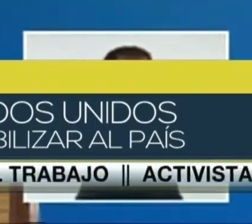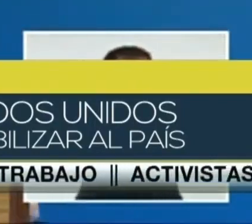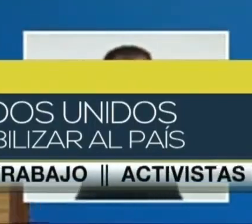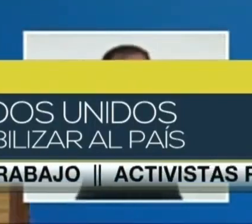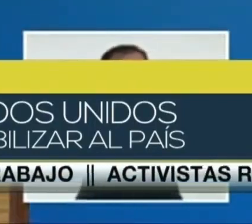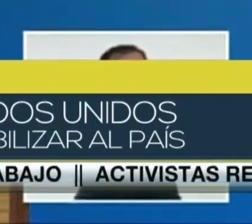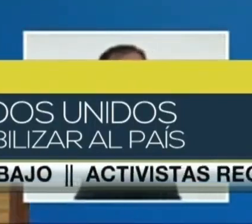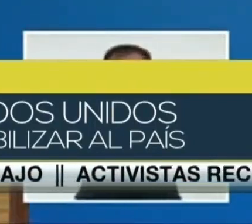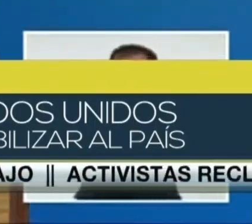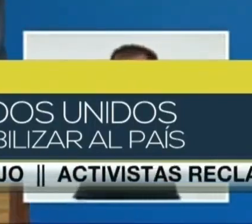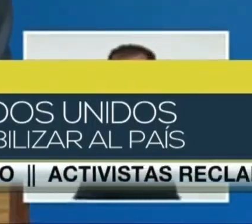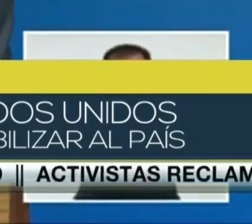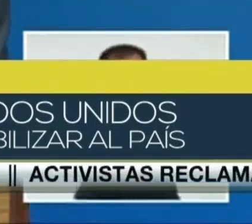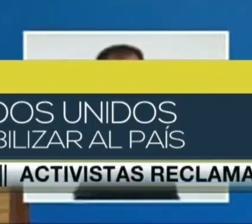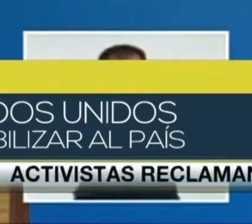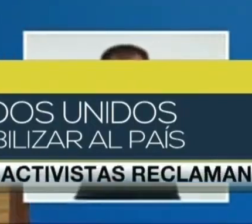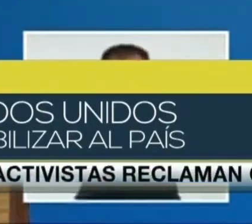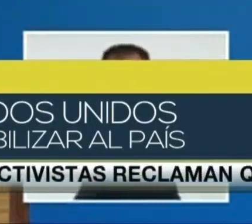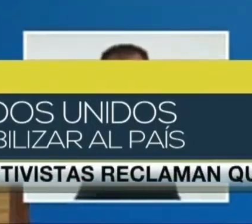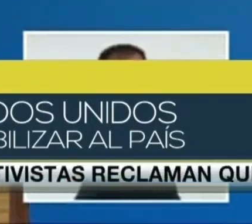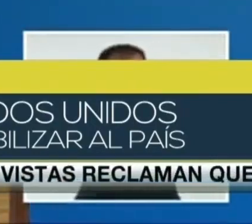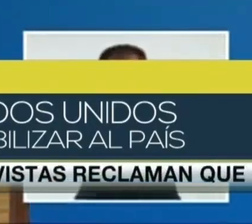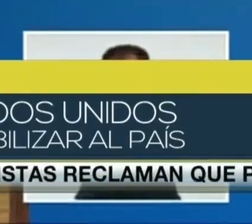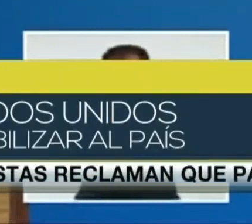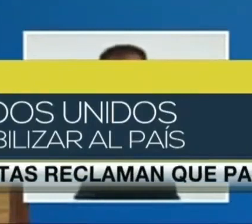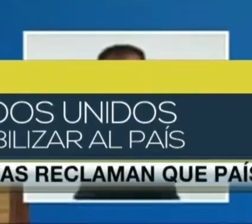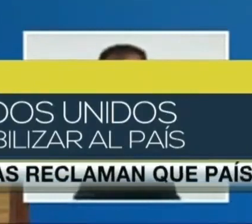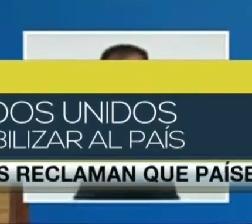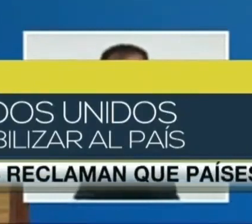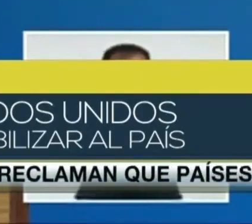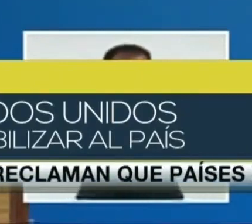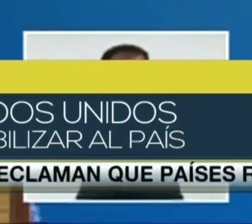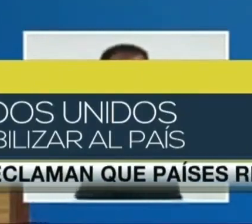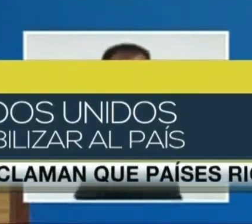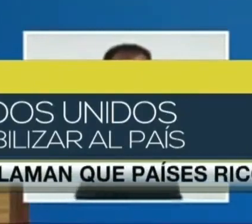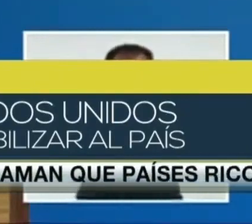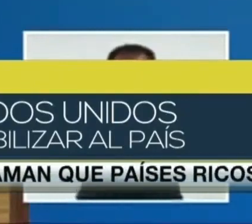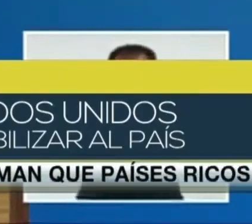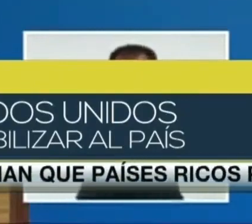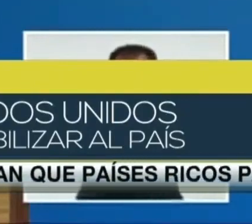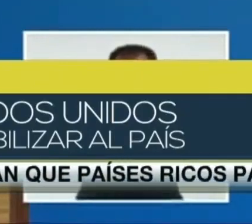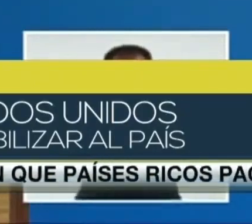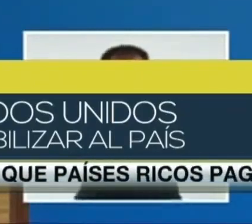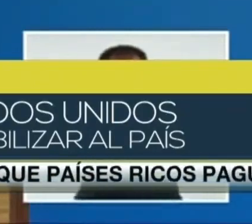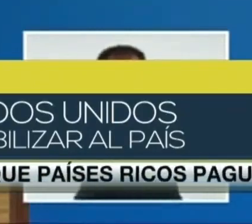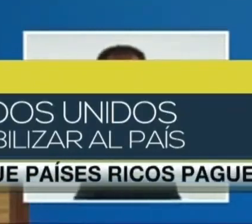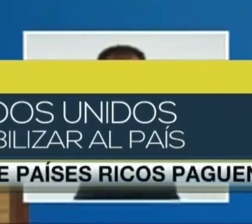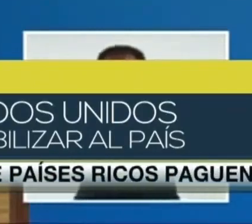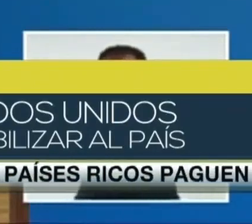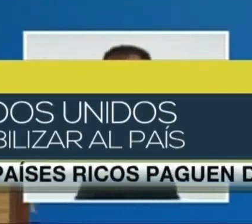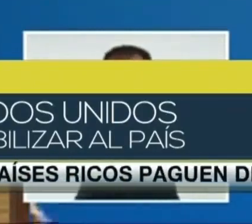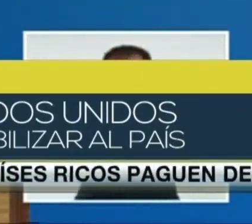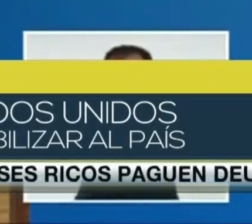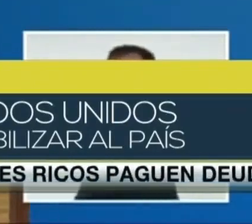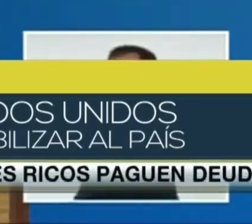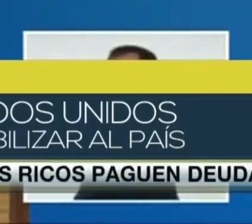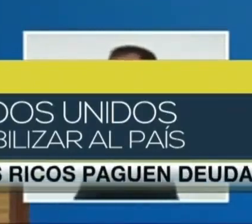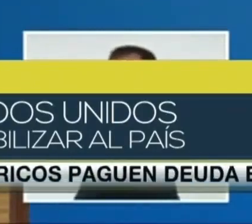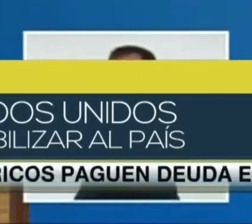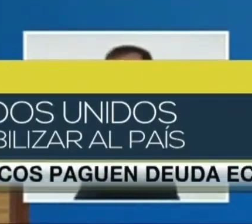irresponsabilidad que originaron la muerte de decenas de miles de brasileños por falta de prevención